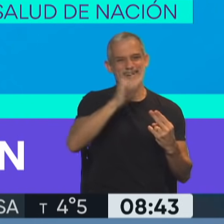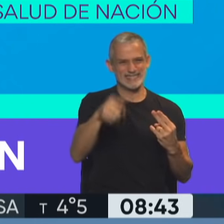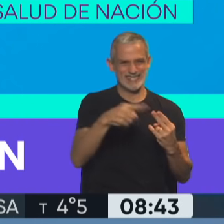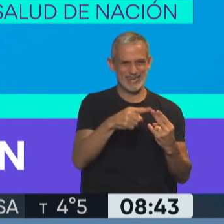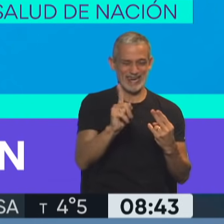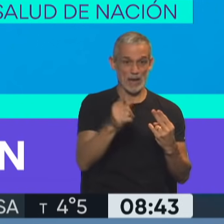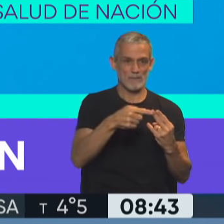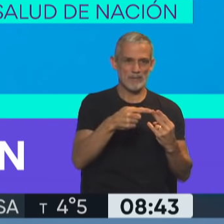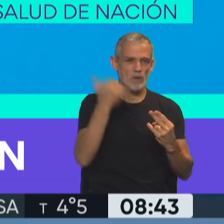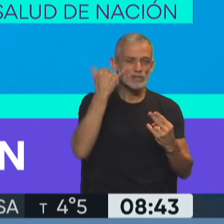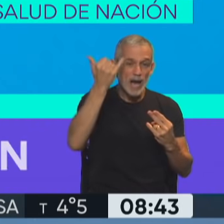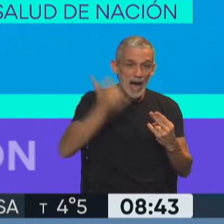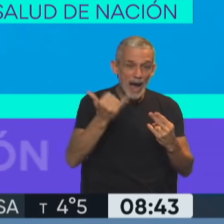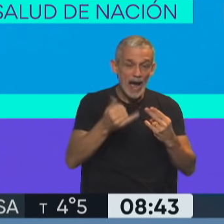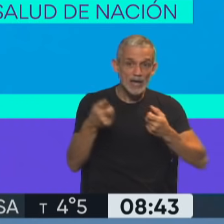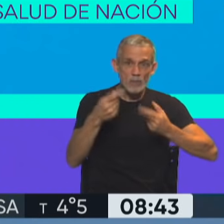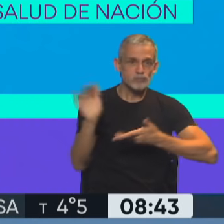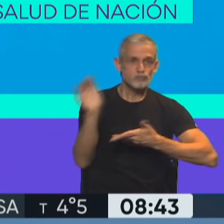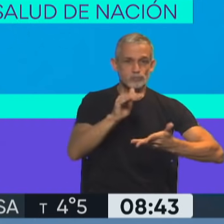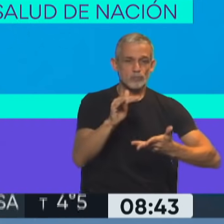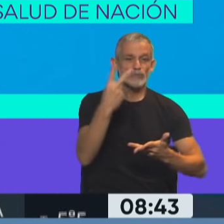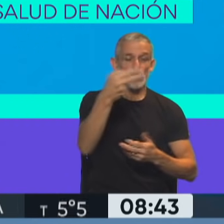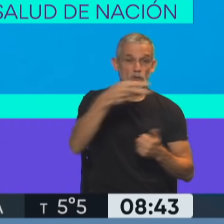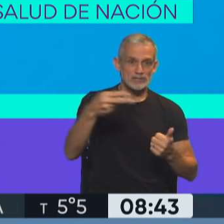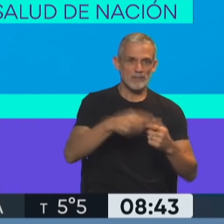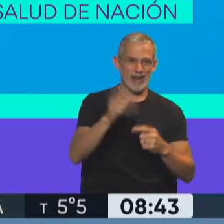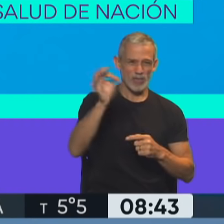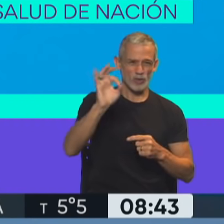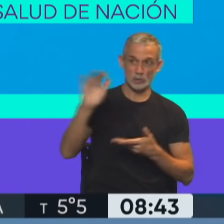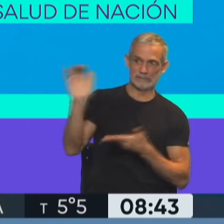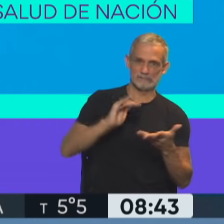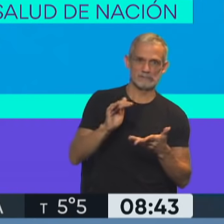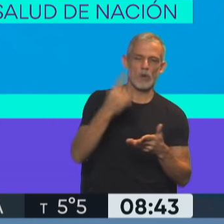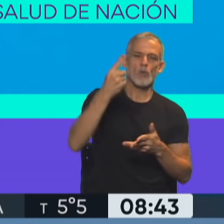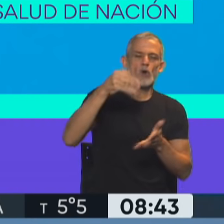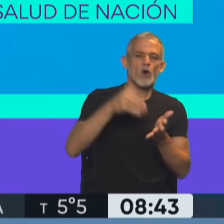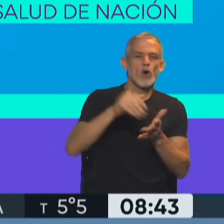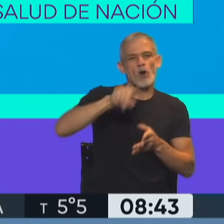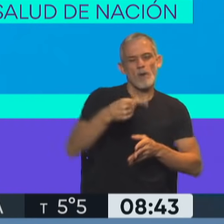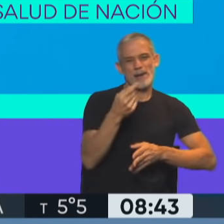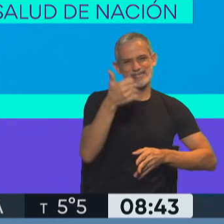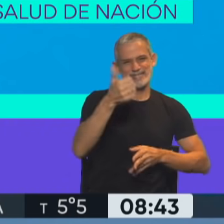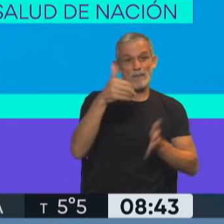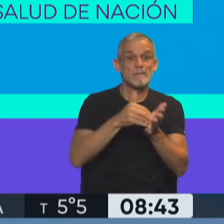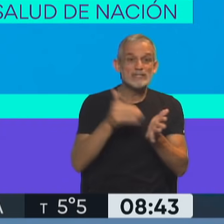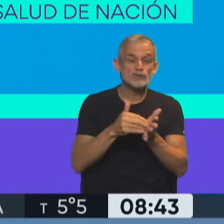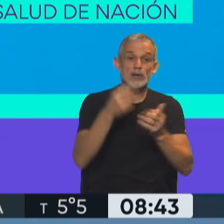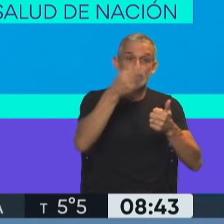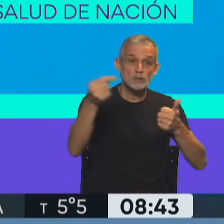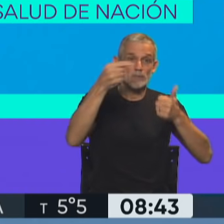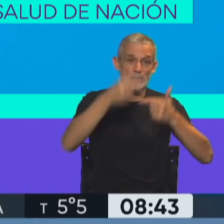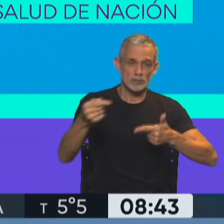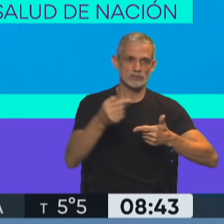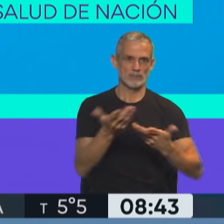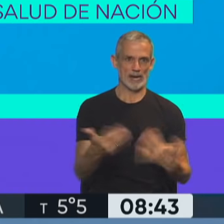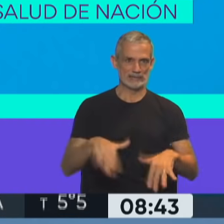Ya tenemos la entrega de las 2 primeras semanas de octubre de Pfizer de 1.6 millones de dosis por semana, lo